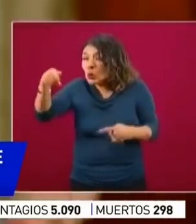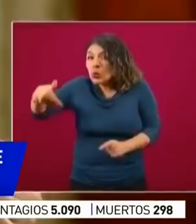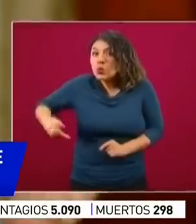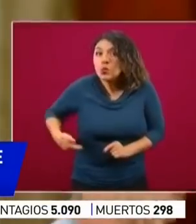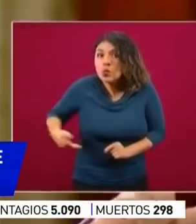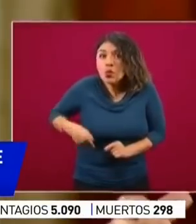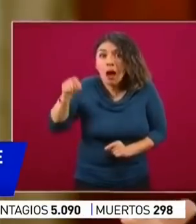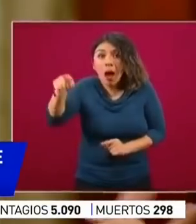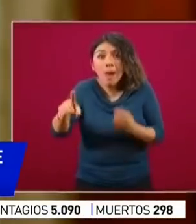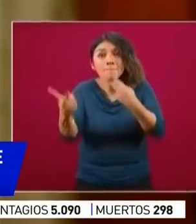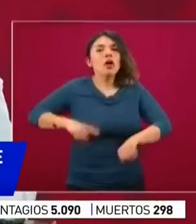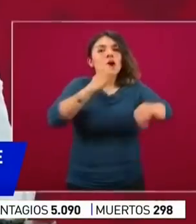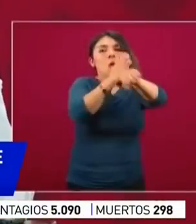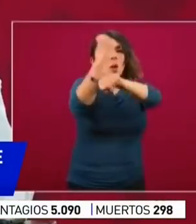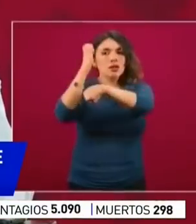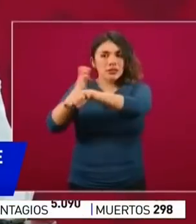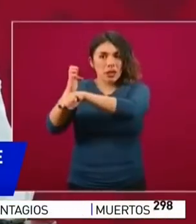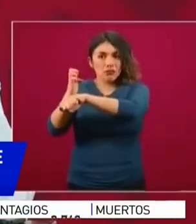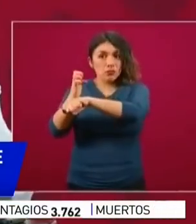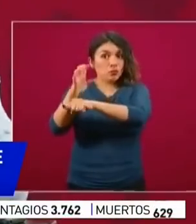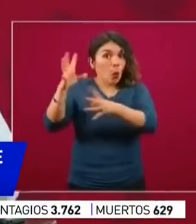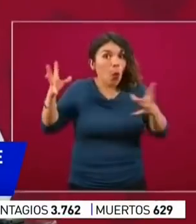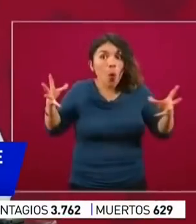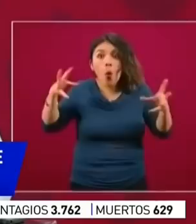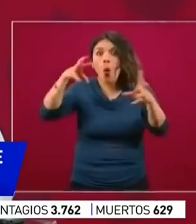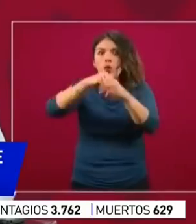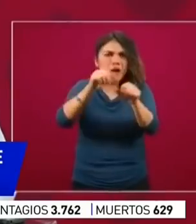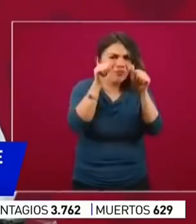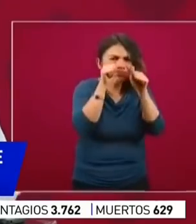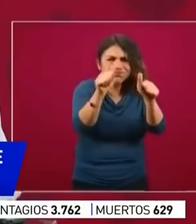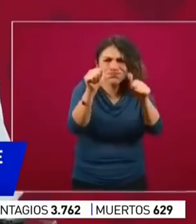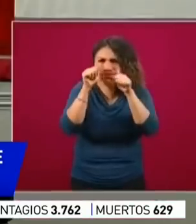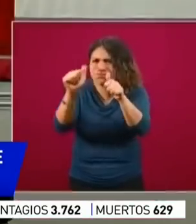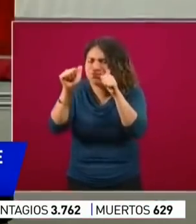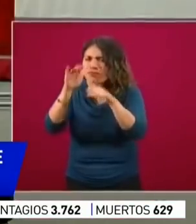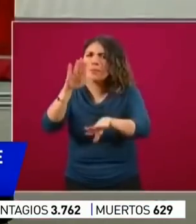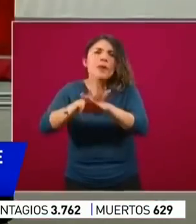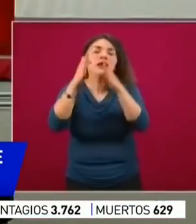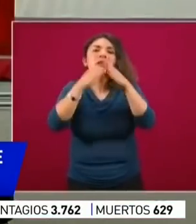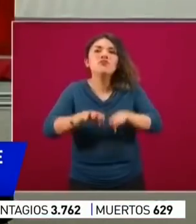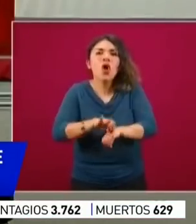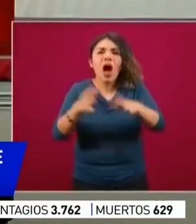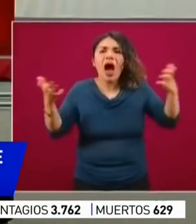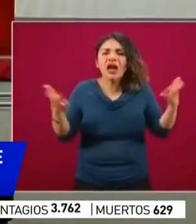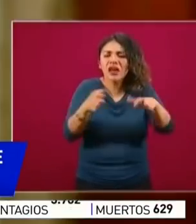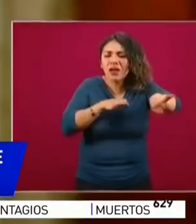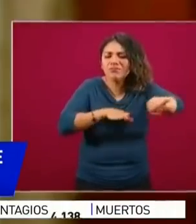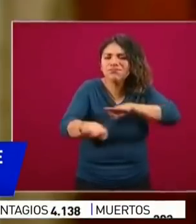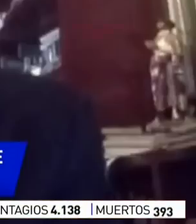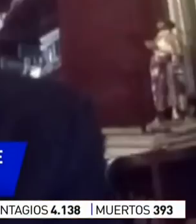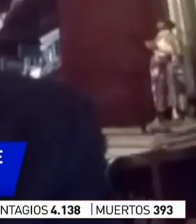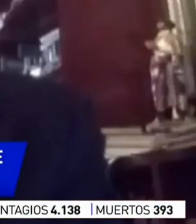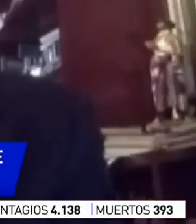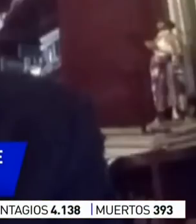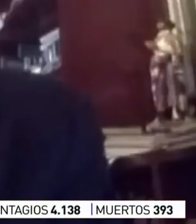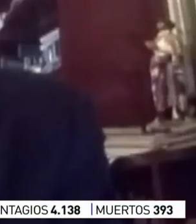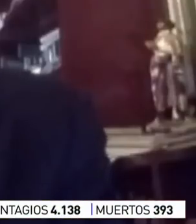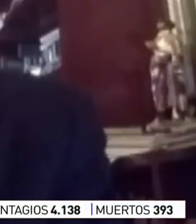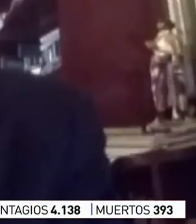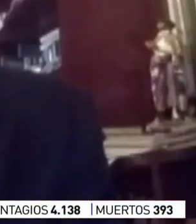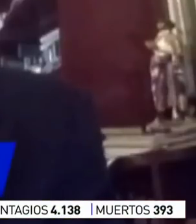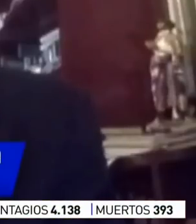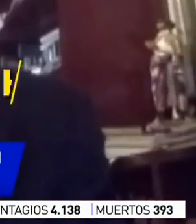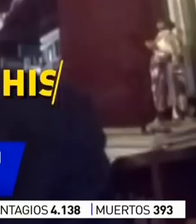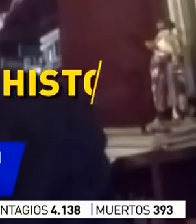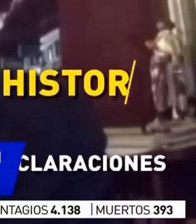generar confrontaciones. Todo mundo está enfocado en la tarea, todo mundo está haciendo acciones positivas. Si uno